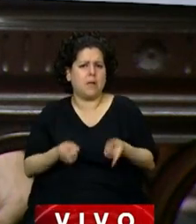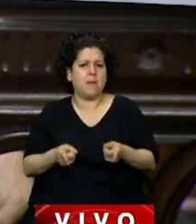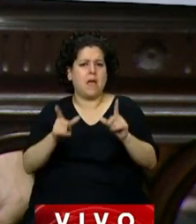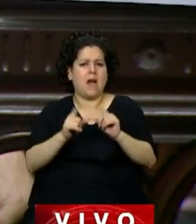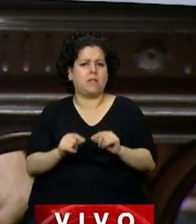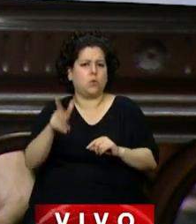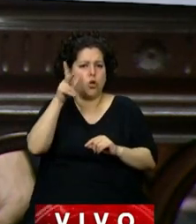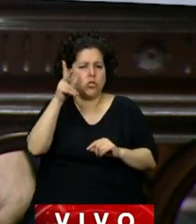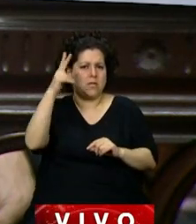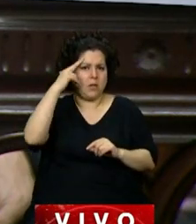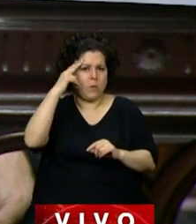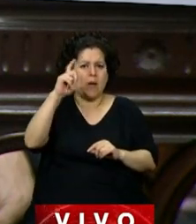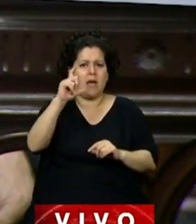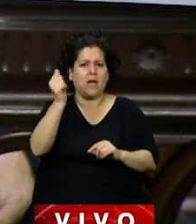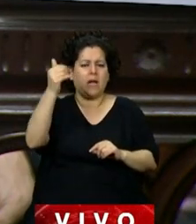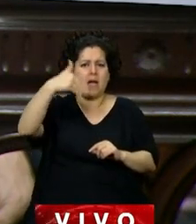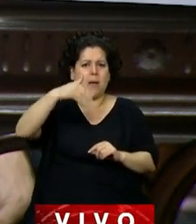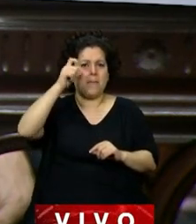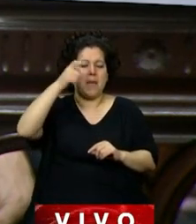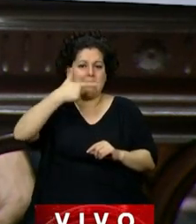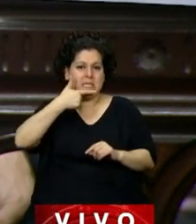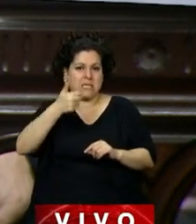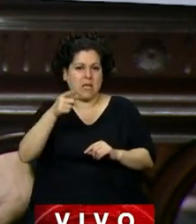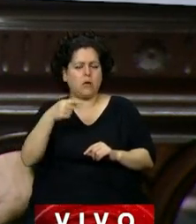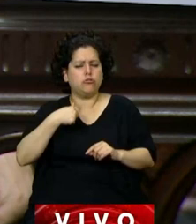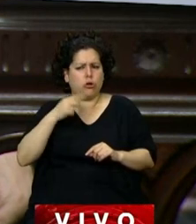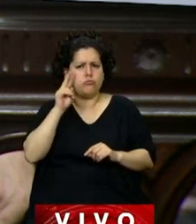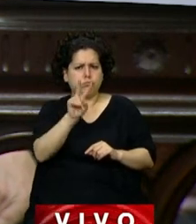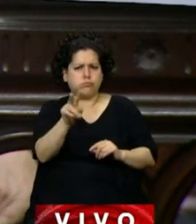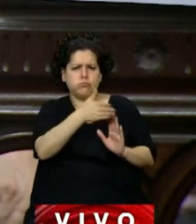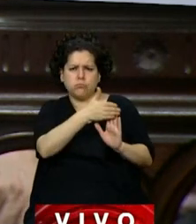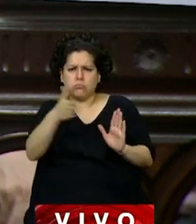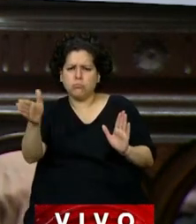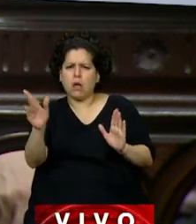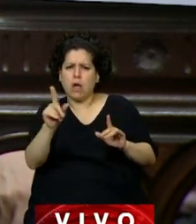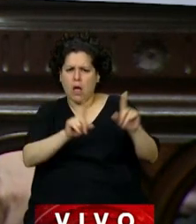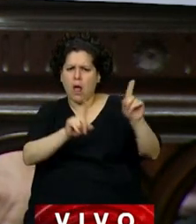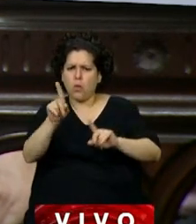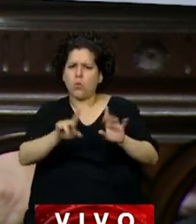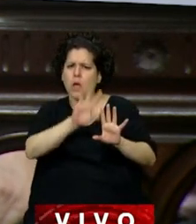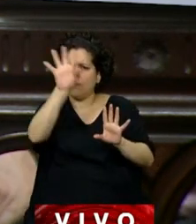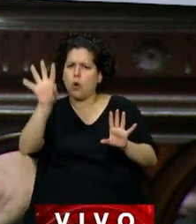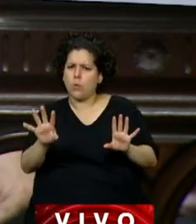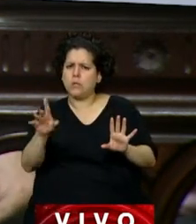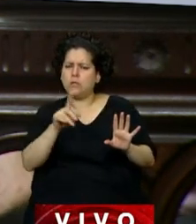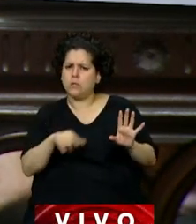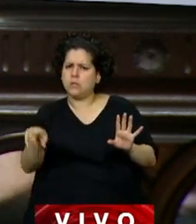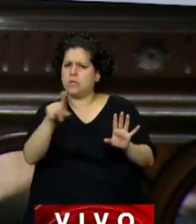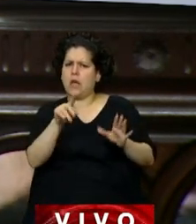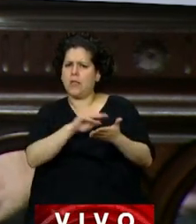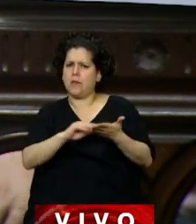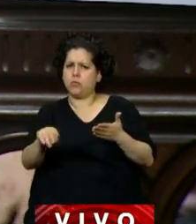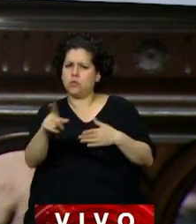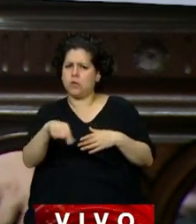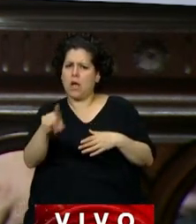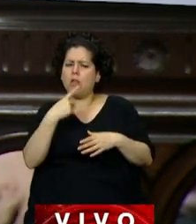artículo 89 de CAMESA. He escuchado a muchas fuerzas provinciales, he escuchado a muchos diputados